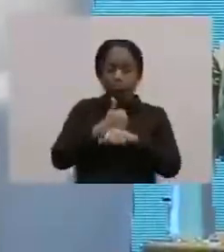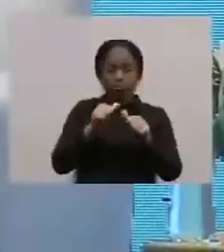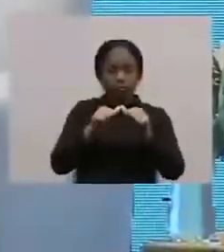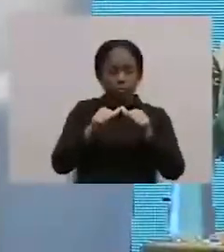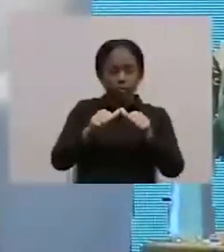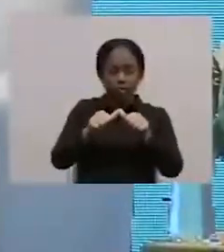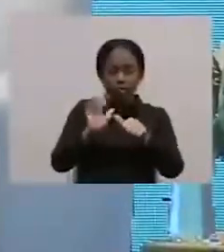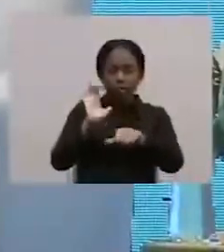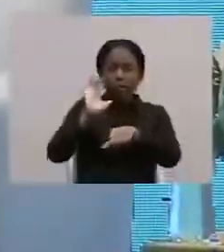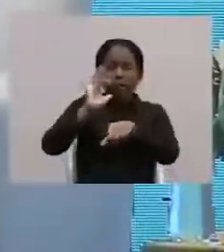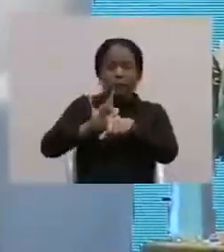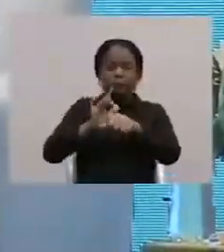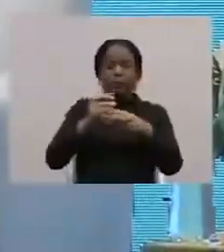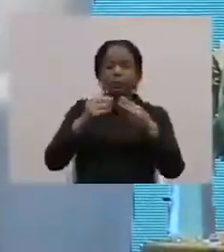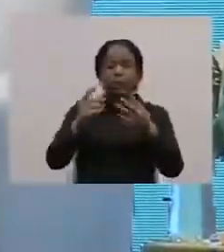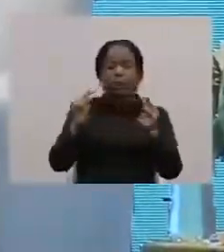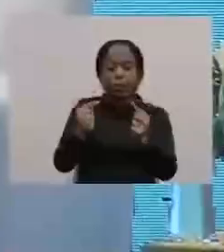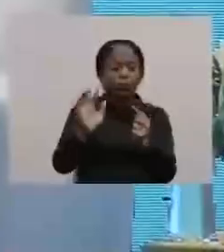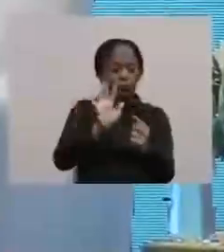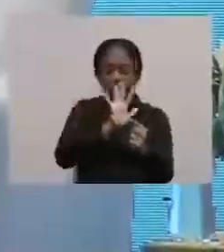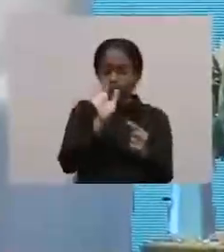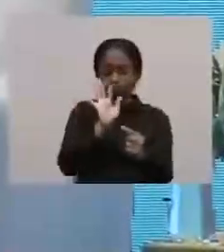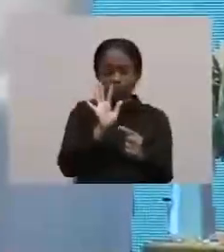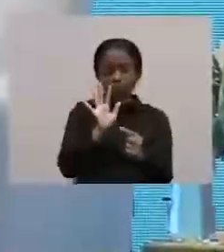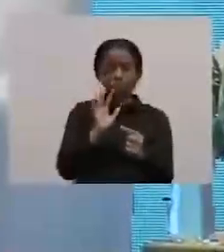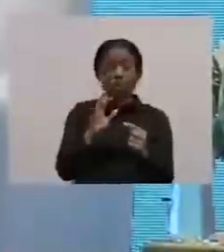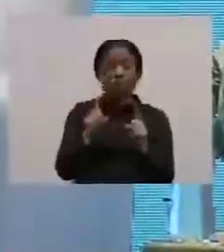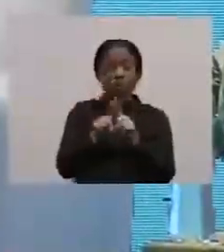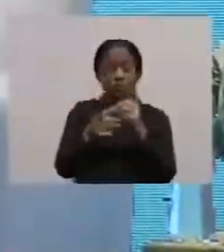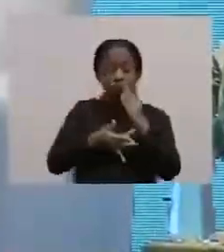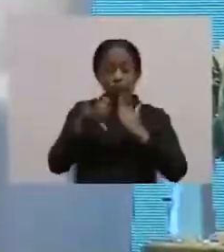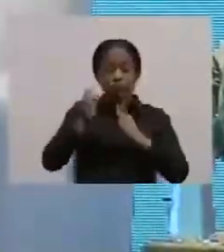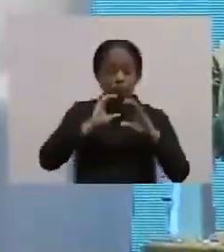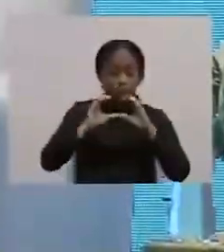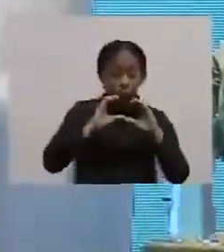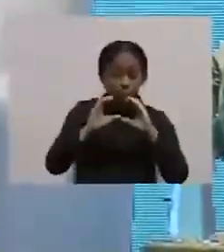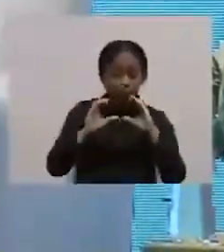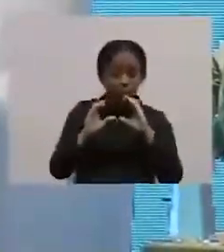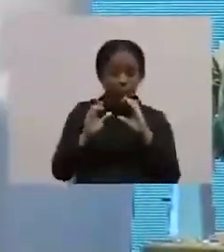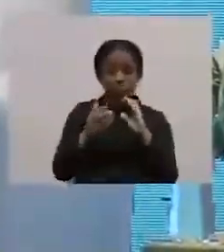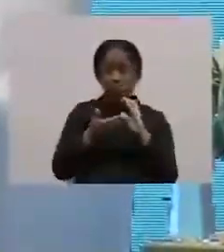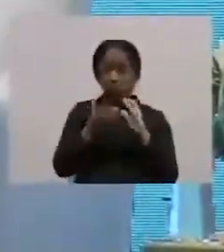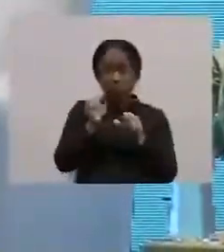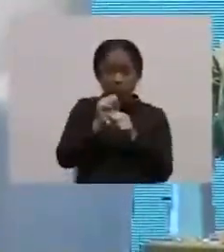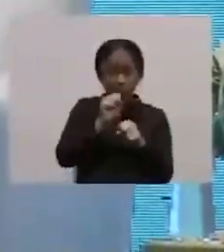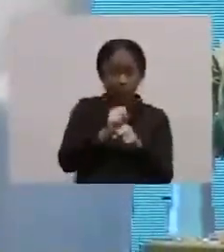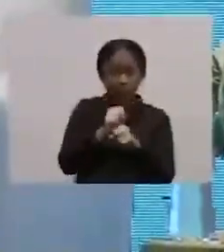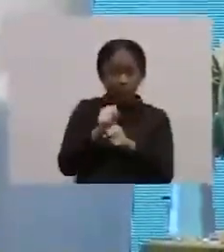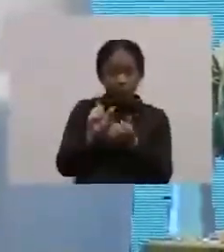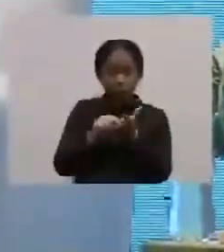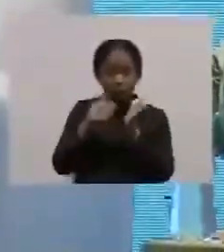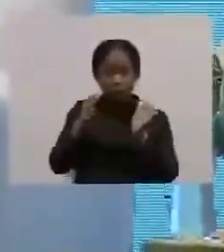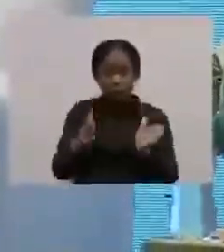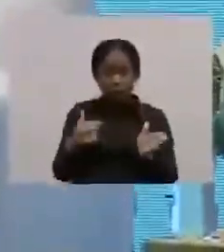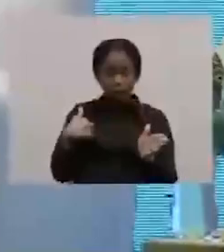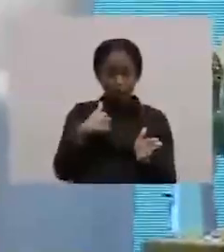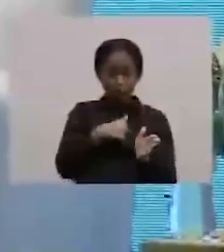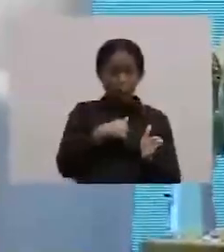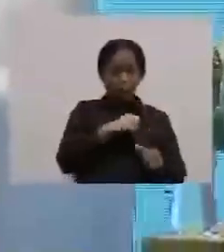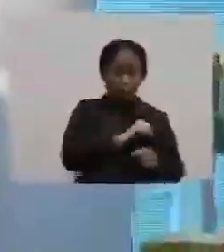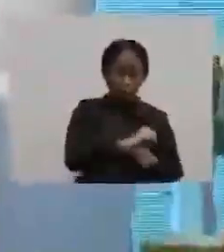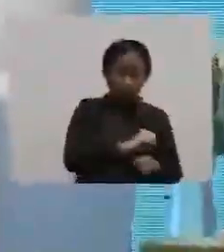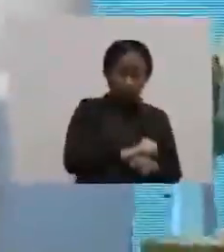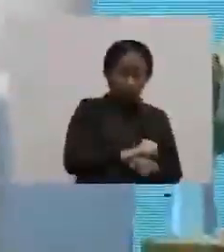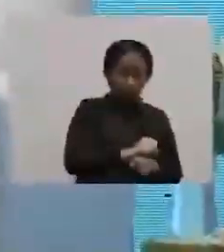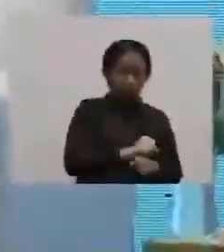decir, que no se toque, que no se afecte. Y los medios, y ustedes como en su ejercicio, y nosotros como en nuestro ejercicio, en